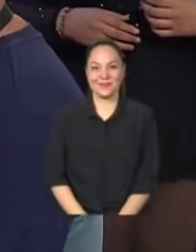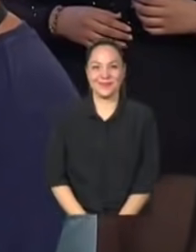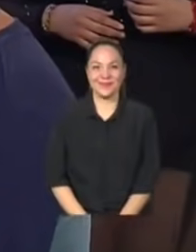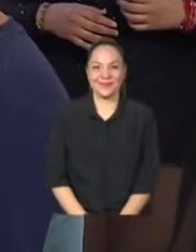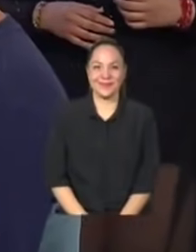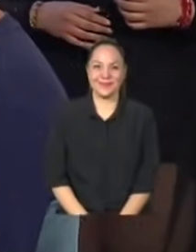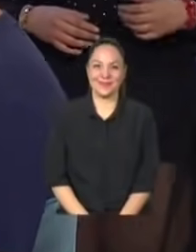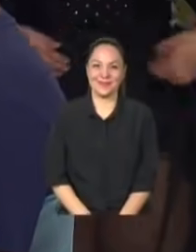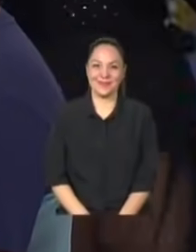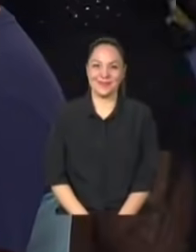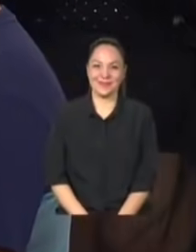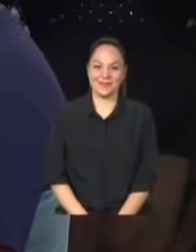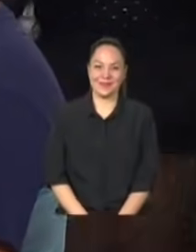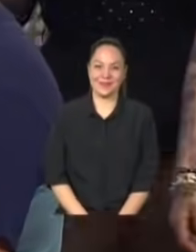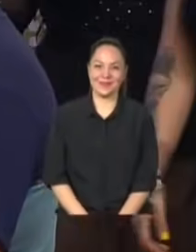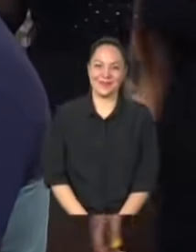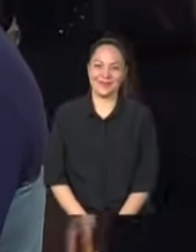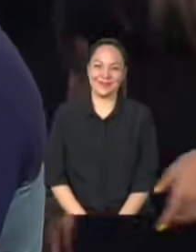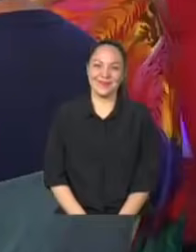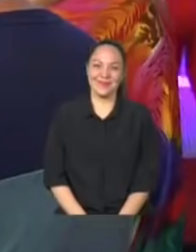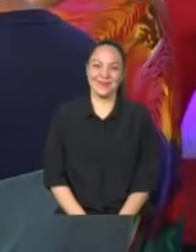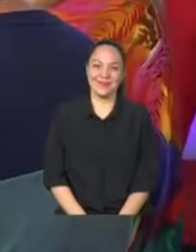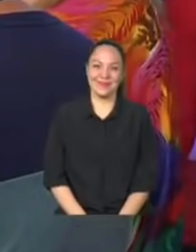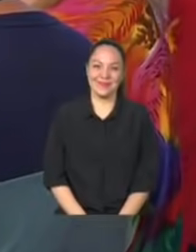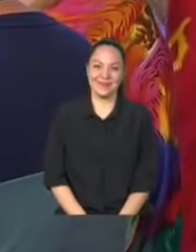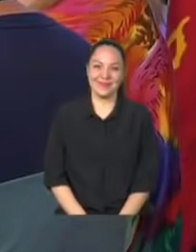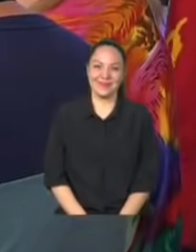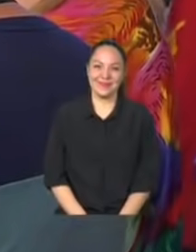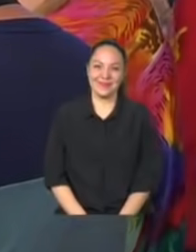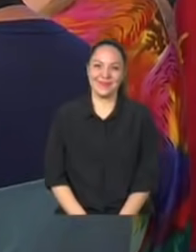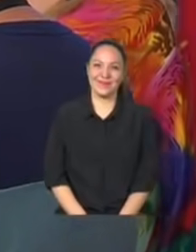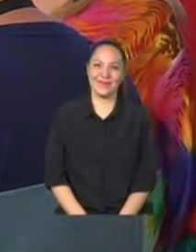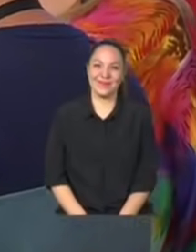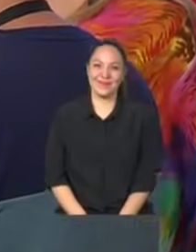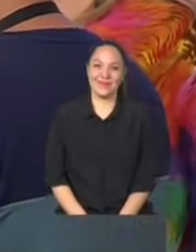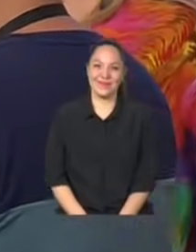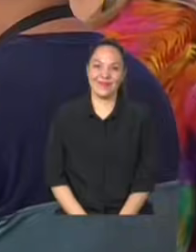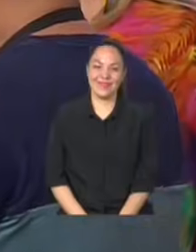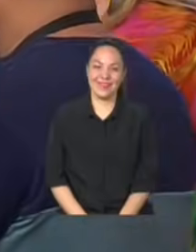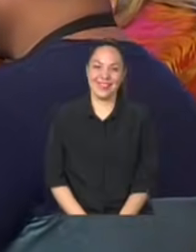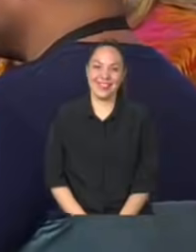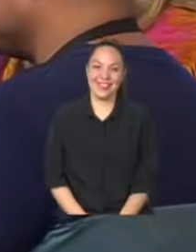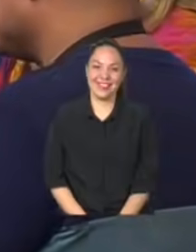Ah, caray. ¿Qué? ¿Qué es esto? ¿Qué es esto? Es una